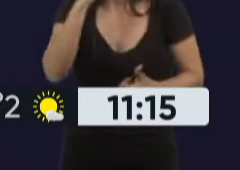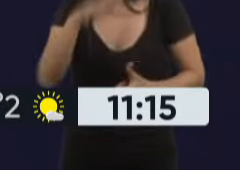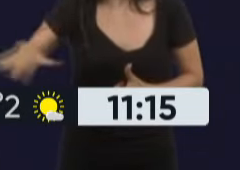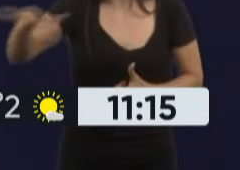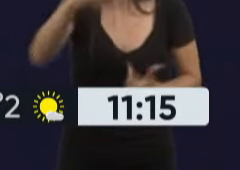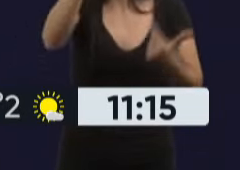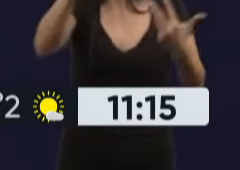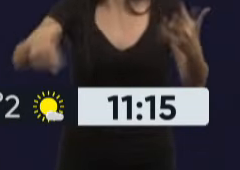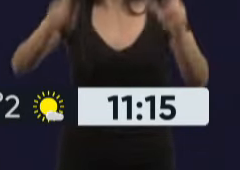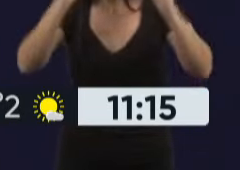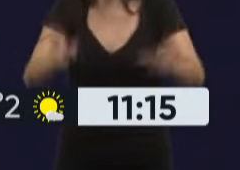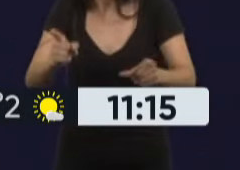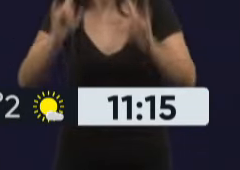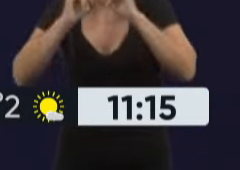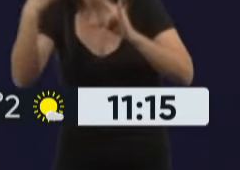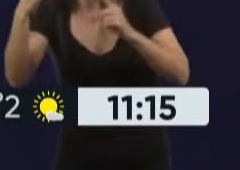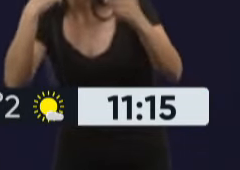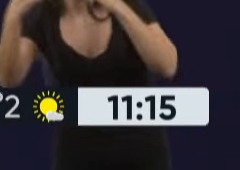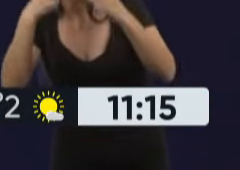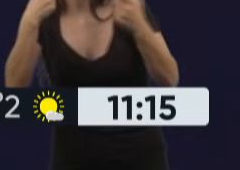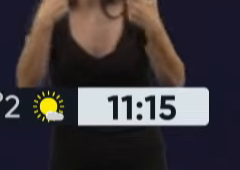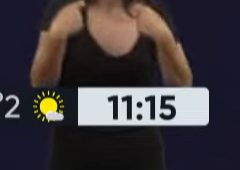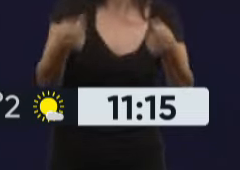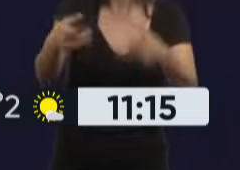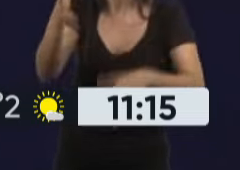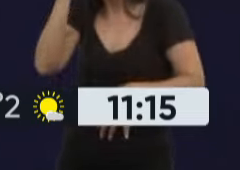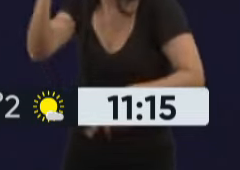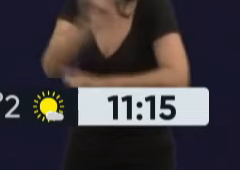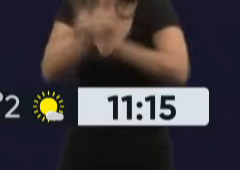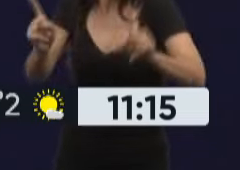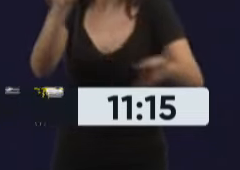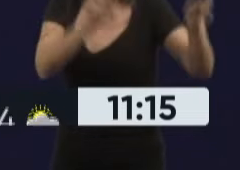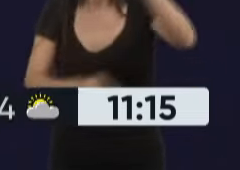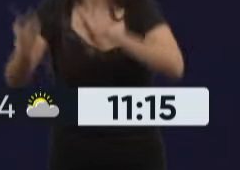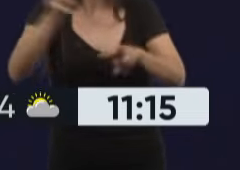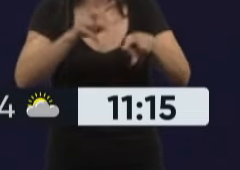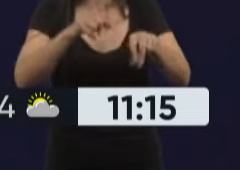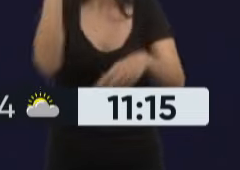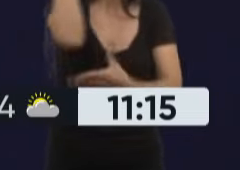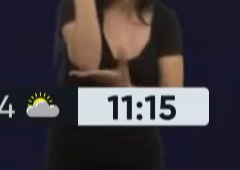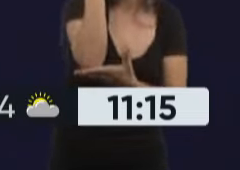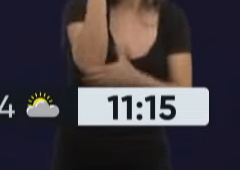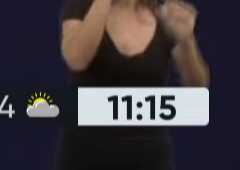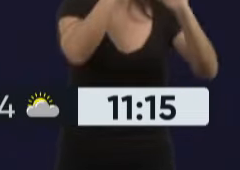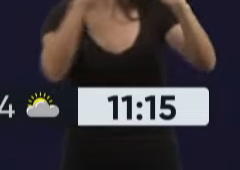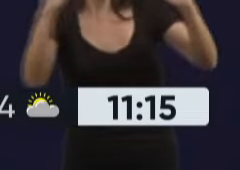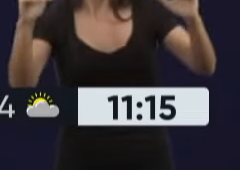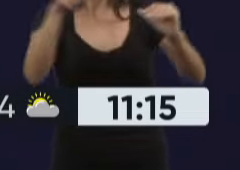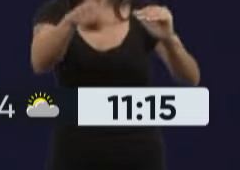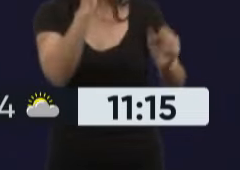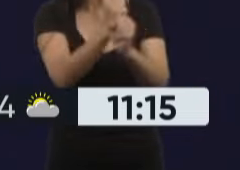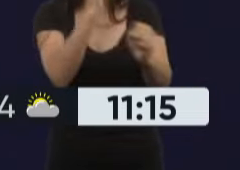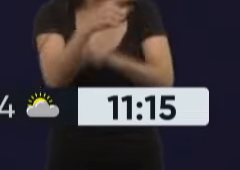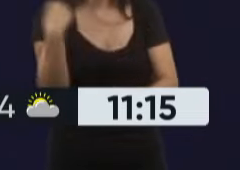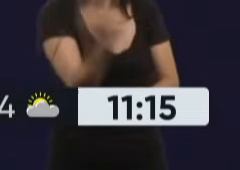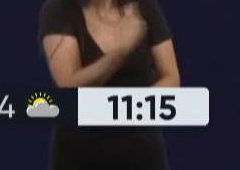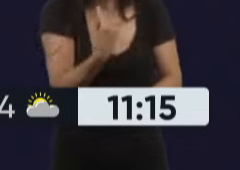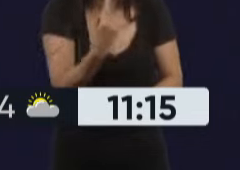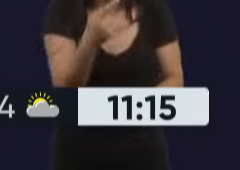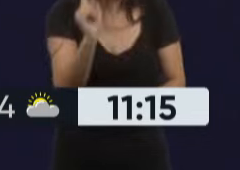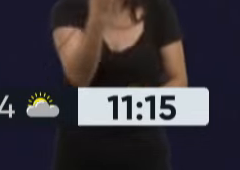tener control de sus cuentas Y tratar de que esas de sus arcas estén equilibradas porque bueno Esto es un trabajo que hacemos entre